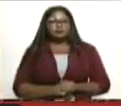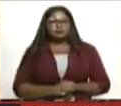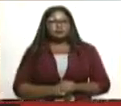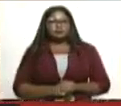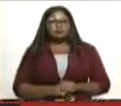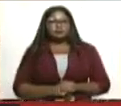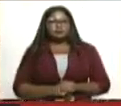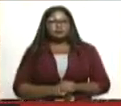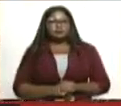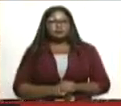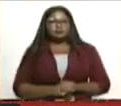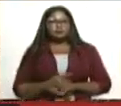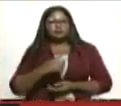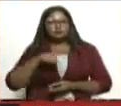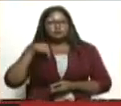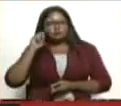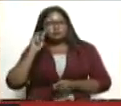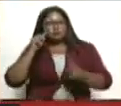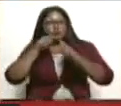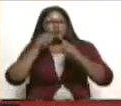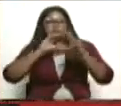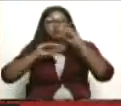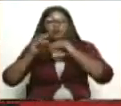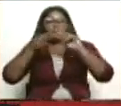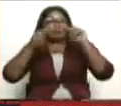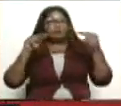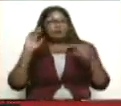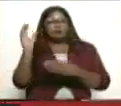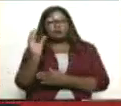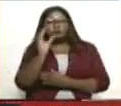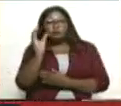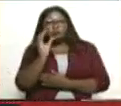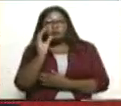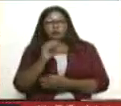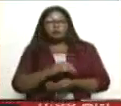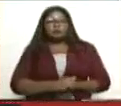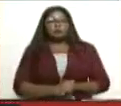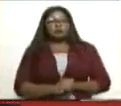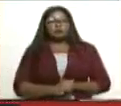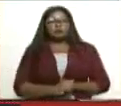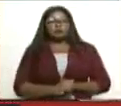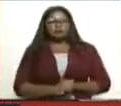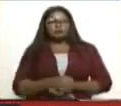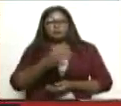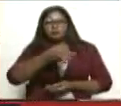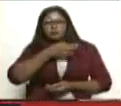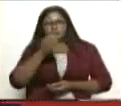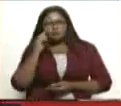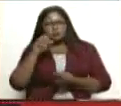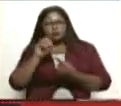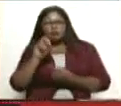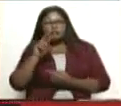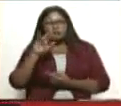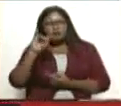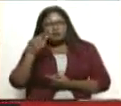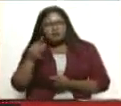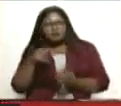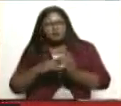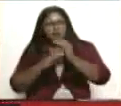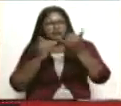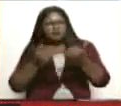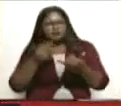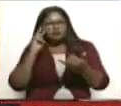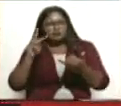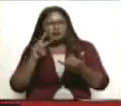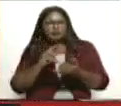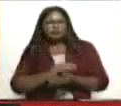Danilo Rueda, alto comisionado para la paz en Colombia, señor Oti Patiño, jefe de la delegación y demás